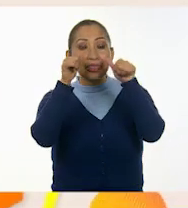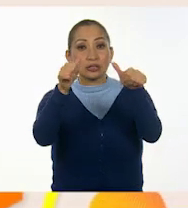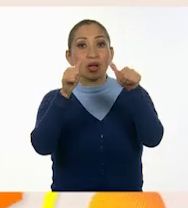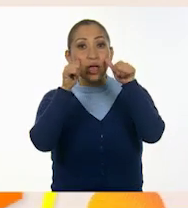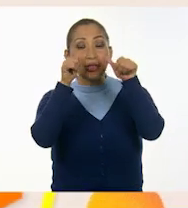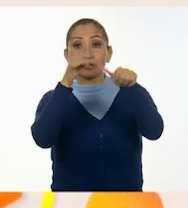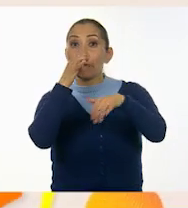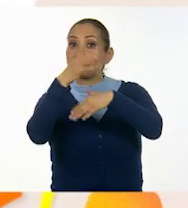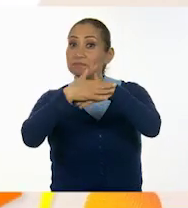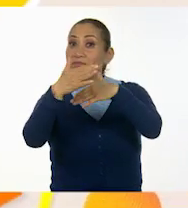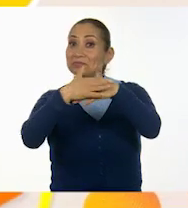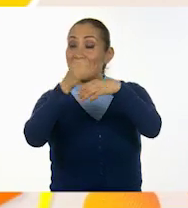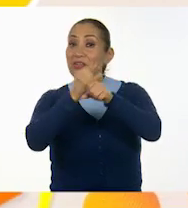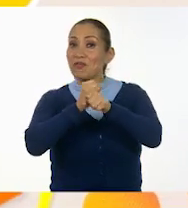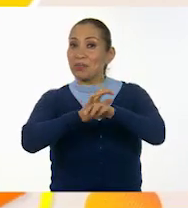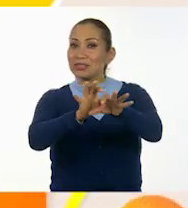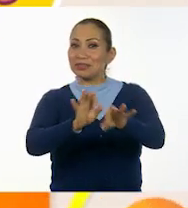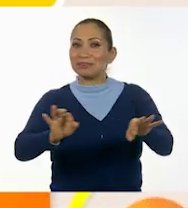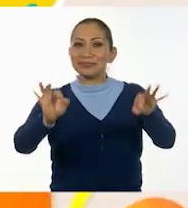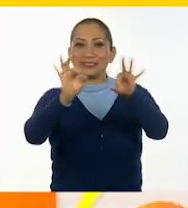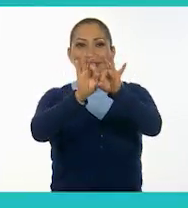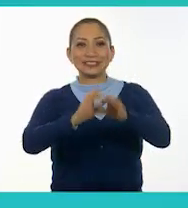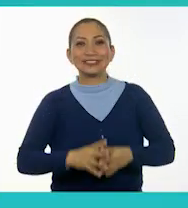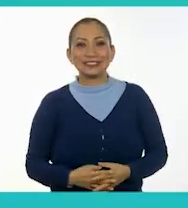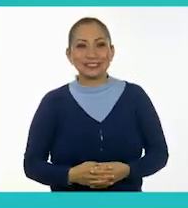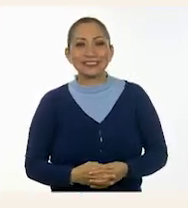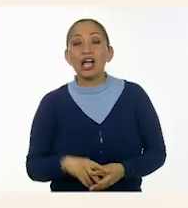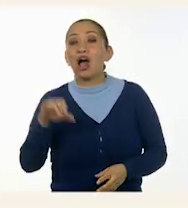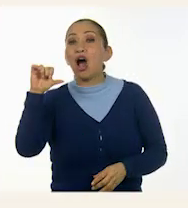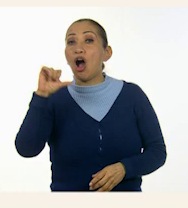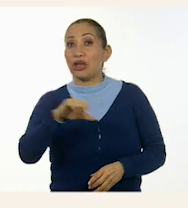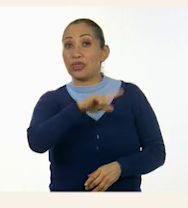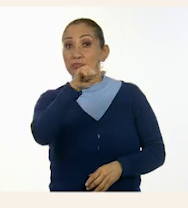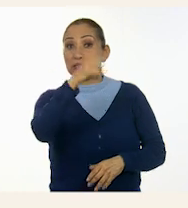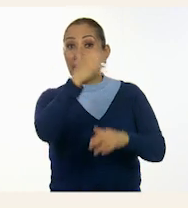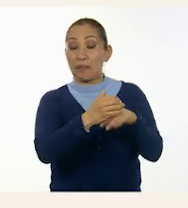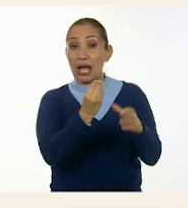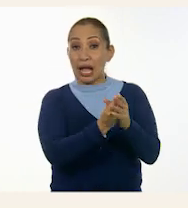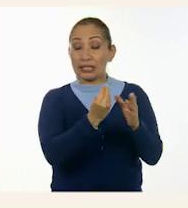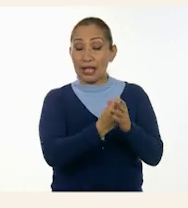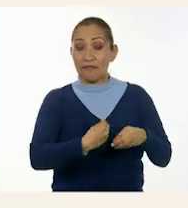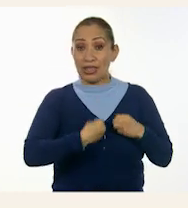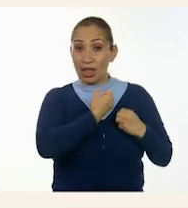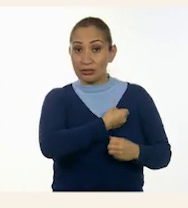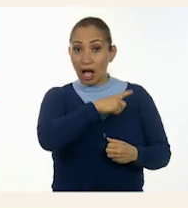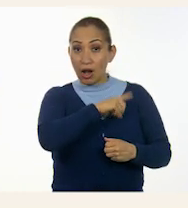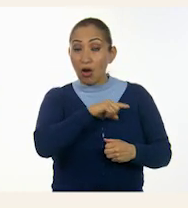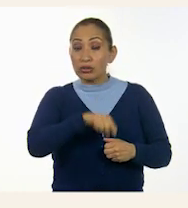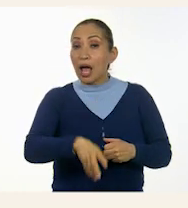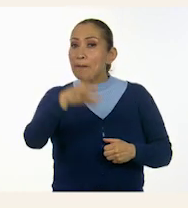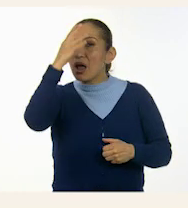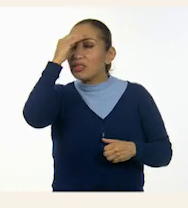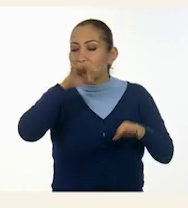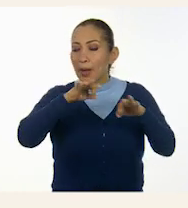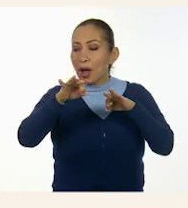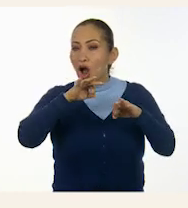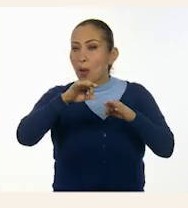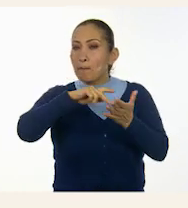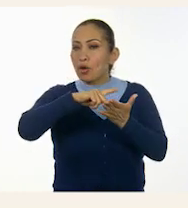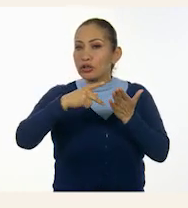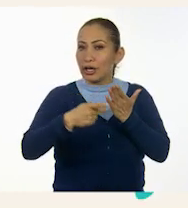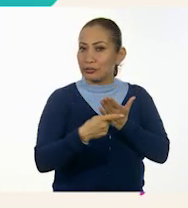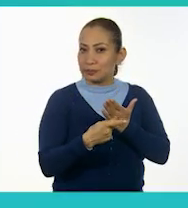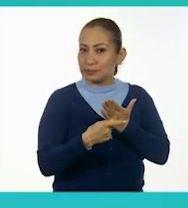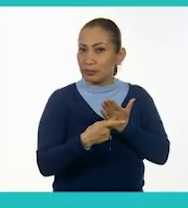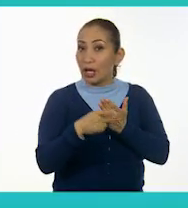Atención, atención. Información importante. Hoy, después de tu clase de vida saludable, aprenderemos a trabajar por